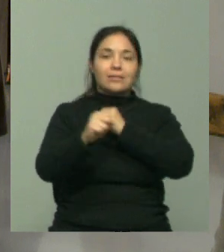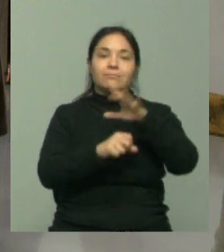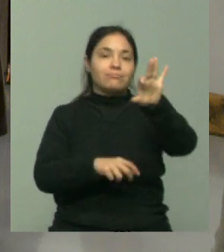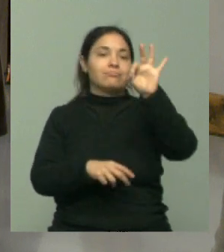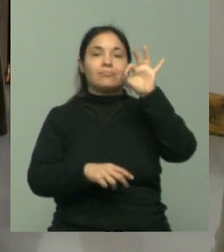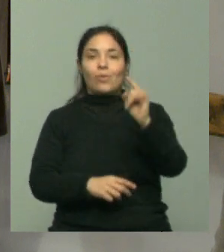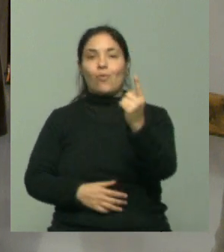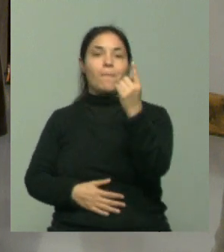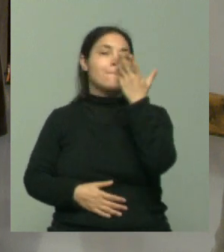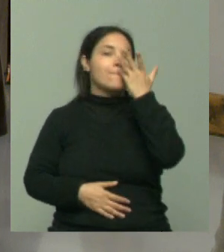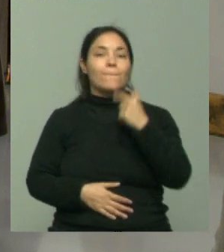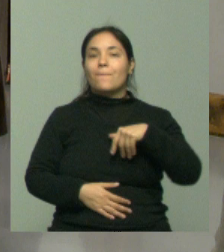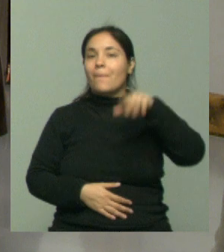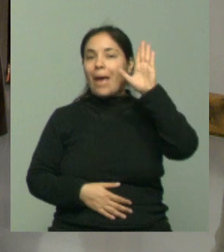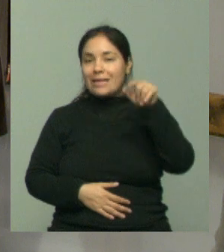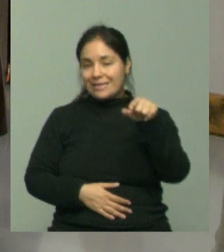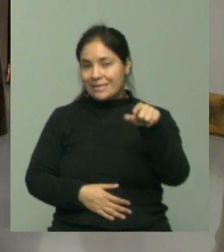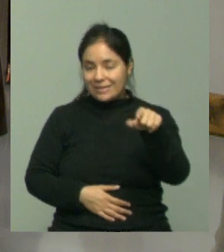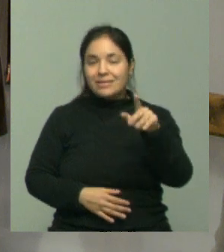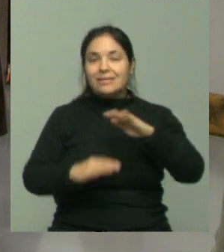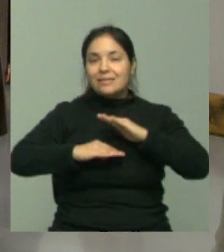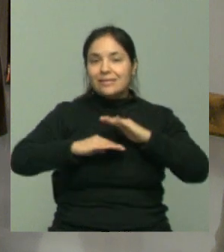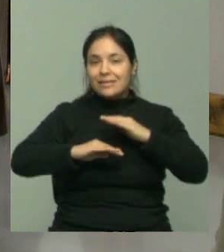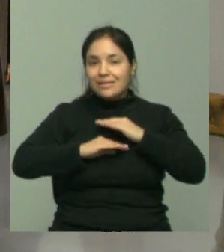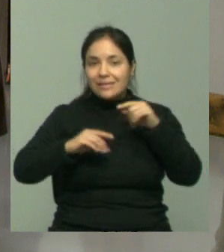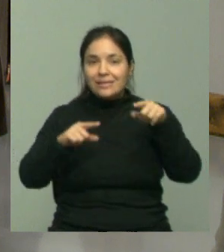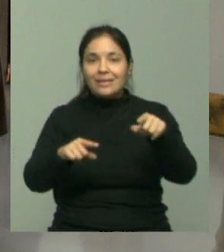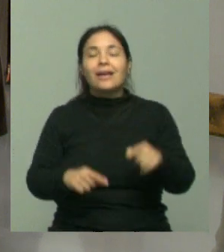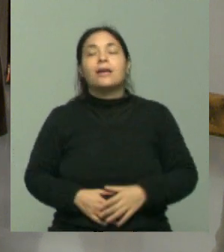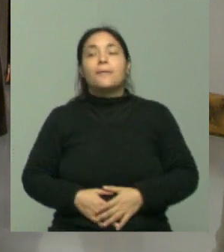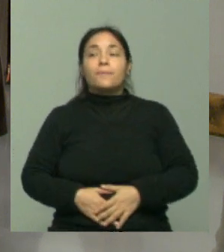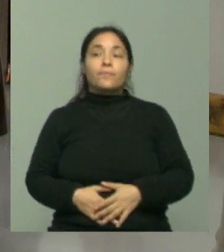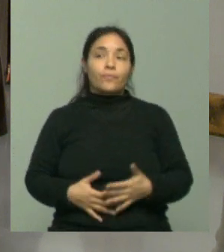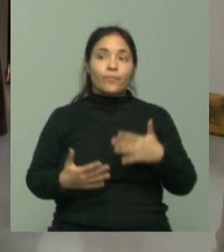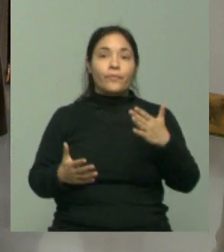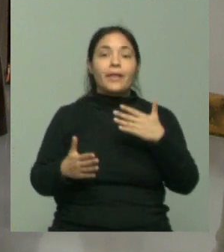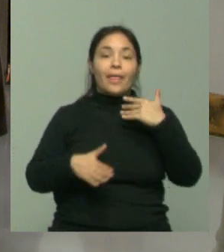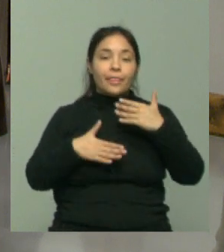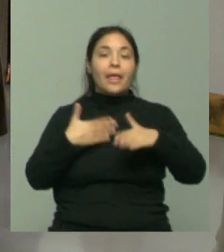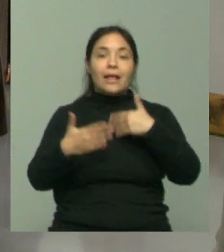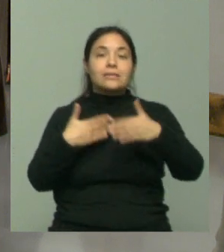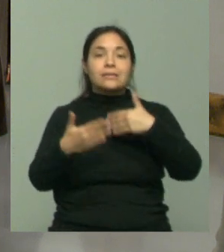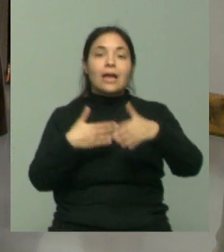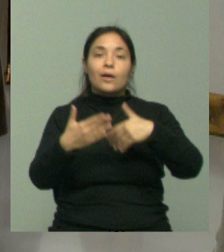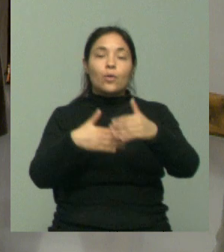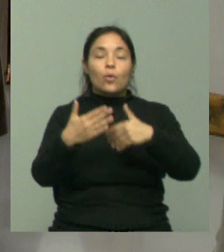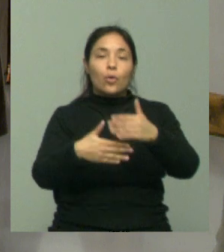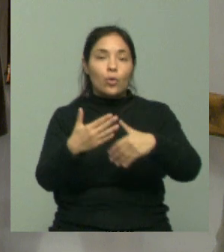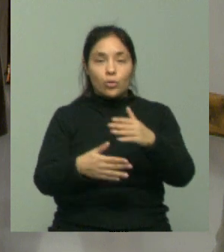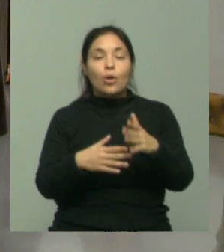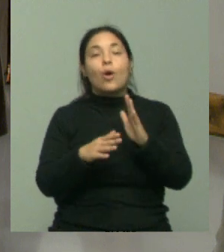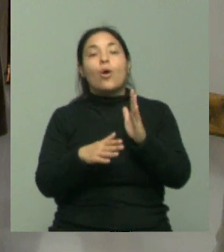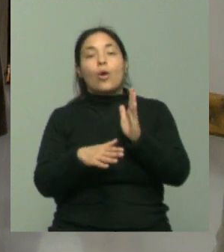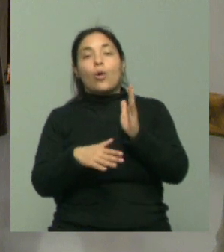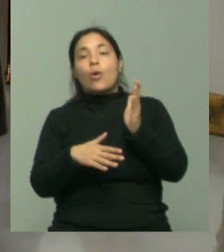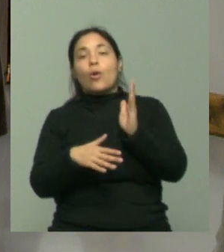lo que más les gusta, con lo que mejor les va y bueno, va un desarrollo desde el juego,